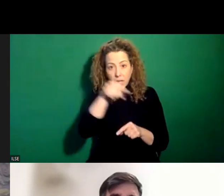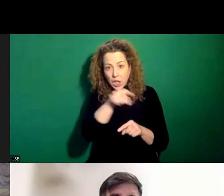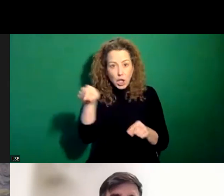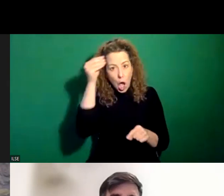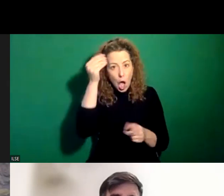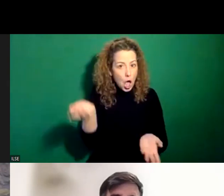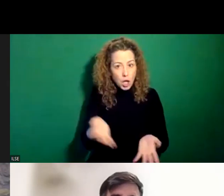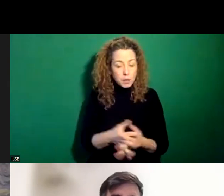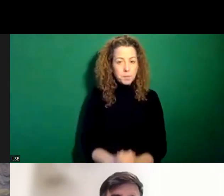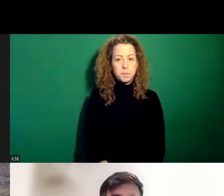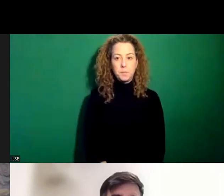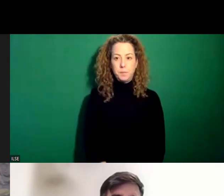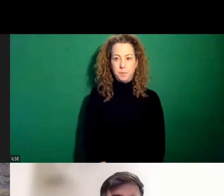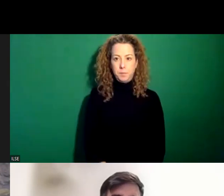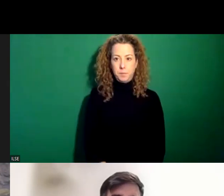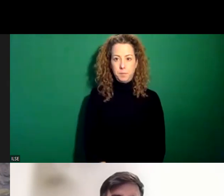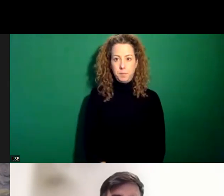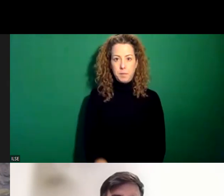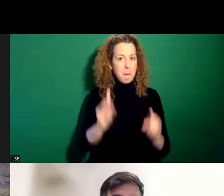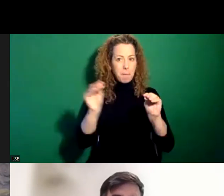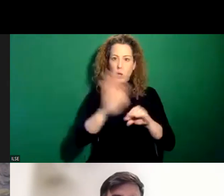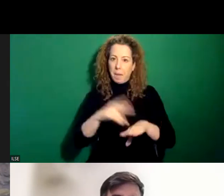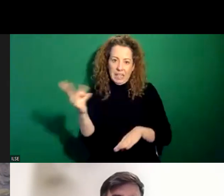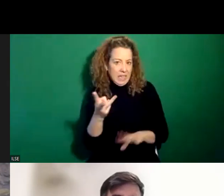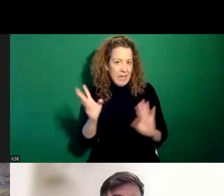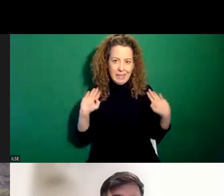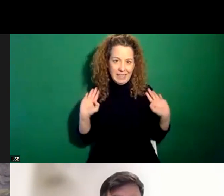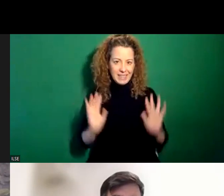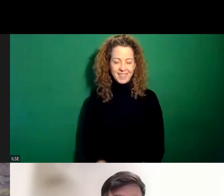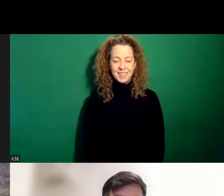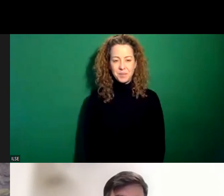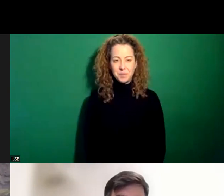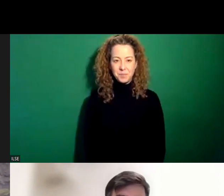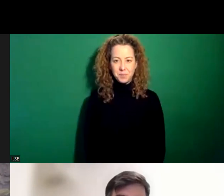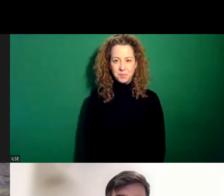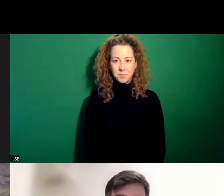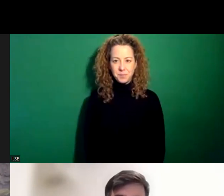esto. Va la pregunta para los 3.